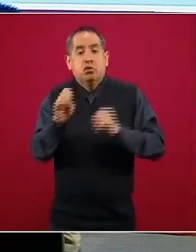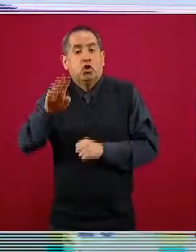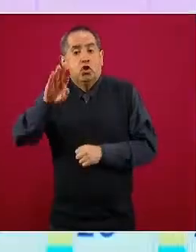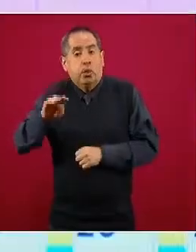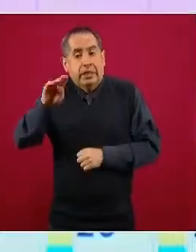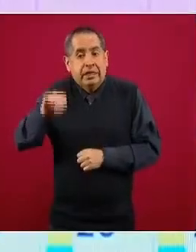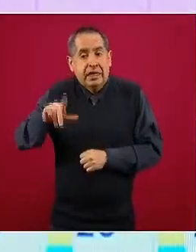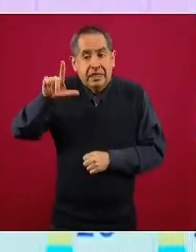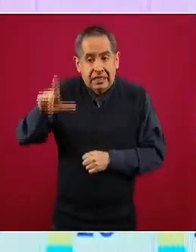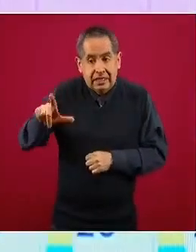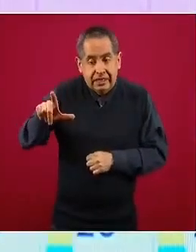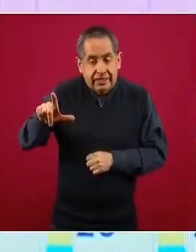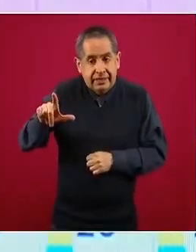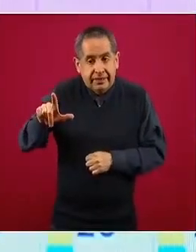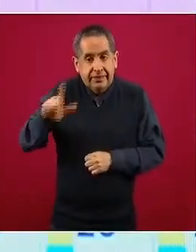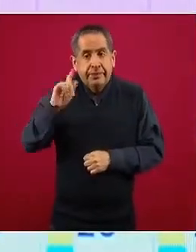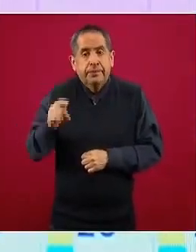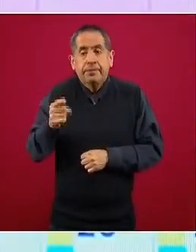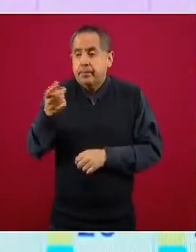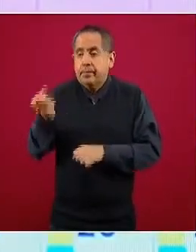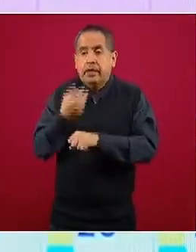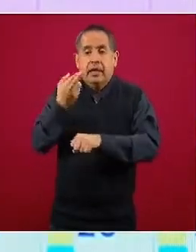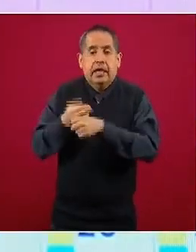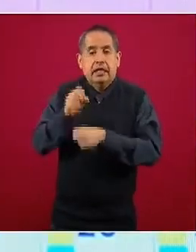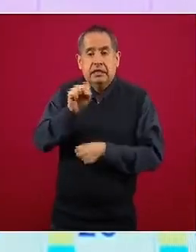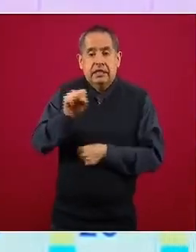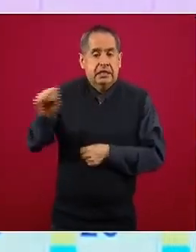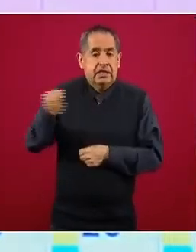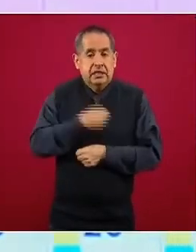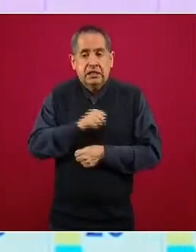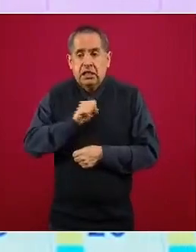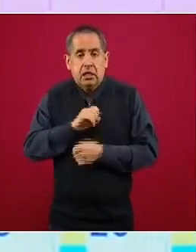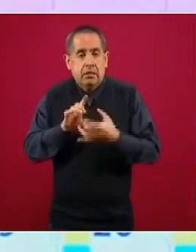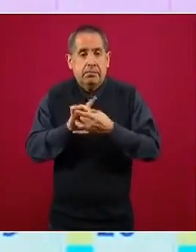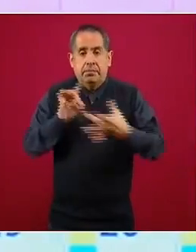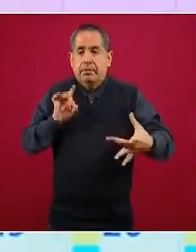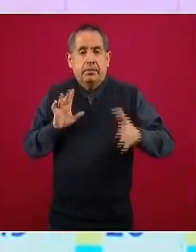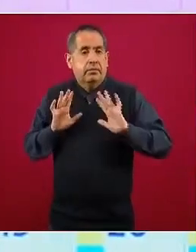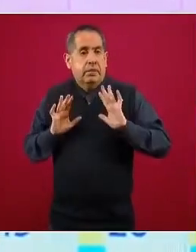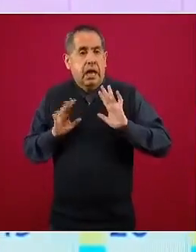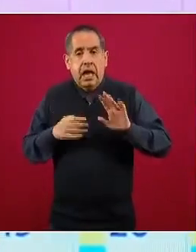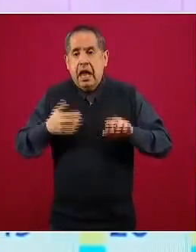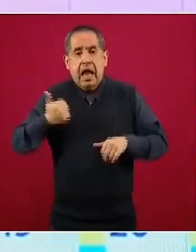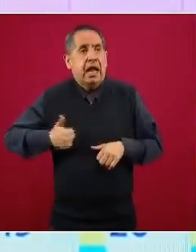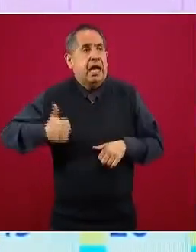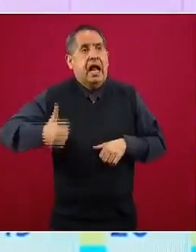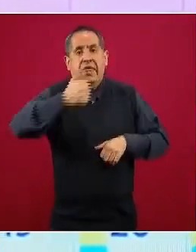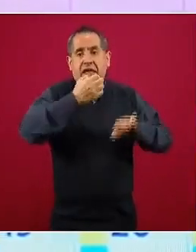1997, la Secretaría de Salud se descentralizó.